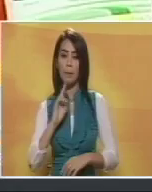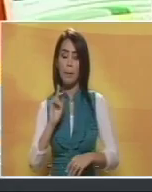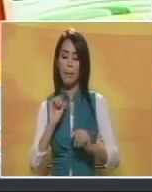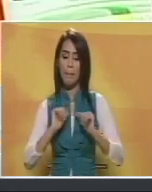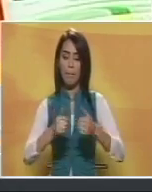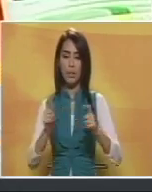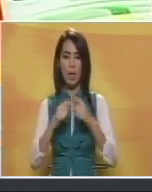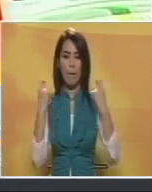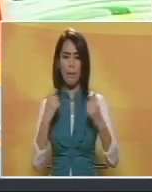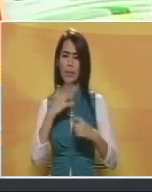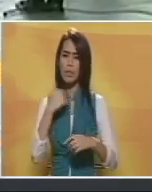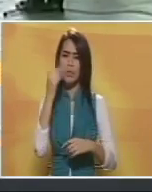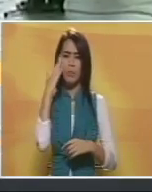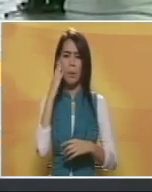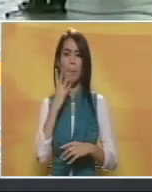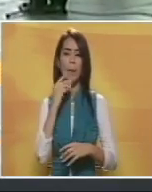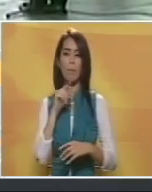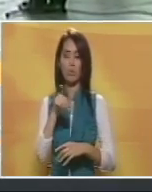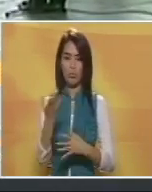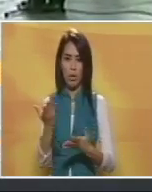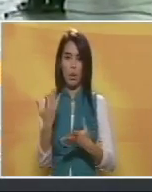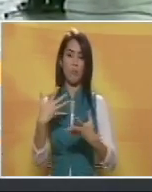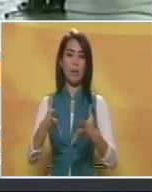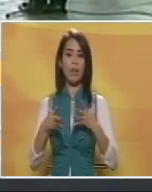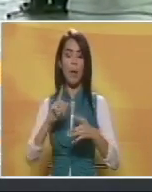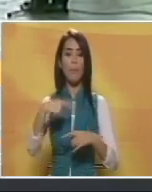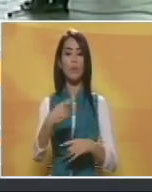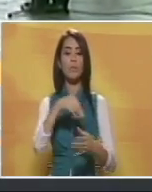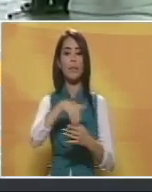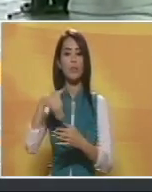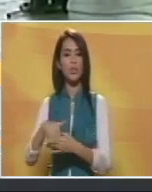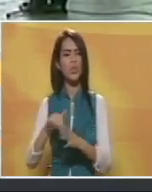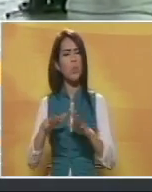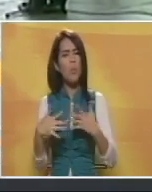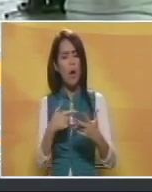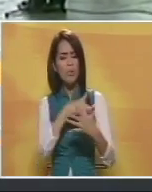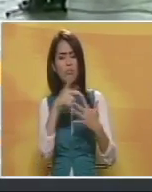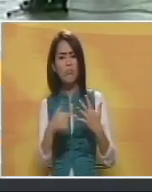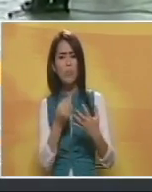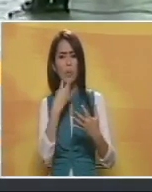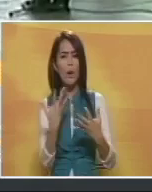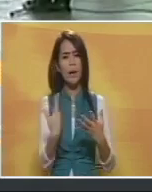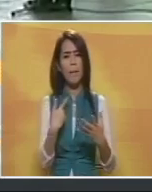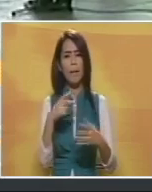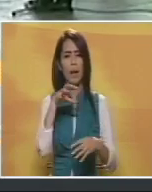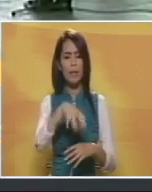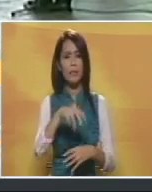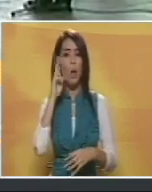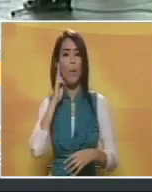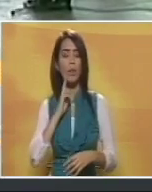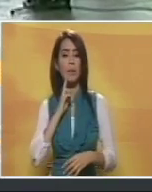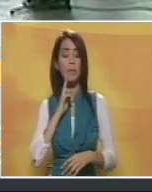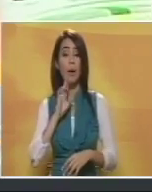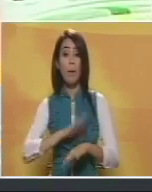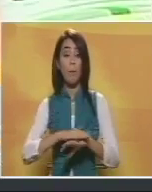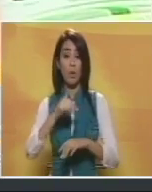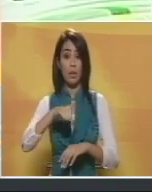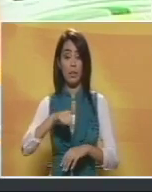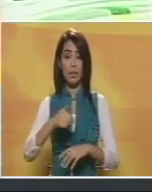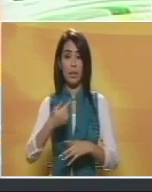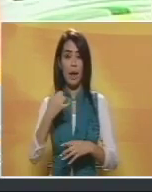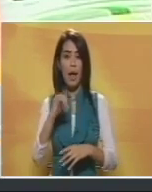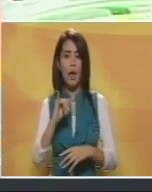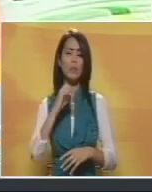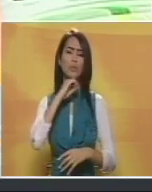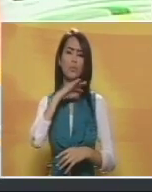saber, en caso de resultar victorioso en las próximas elecciones, ¿cuáles serían esas buenas nuevas para el Estado Bolívar? Ya que acá hay un